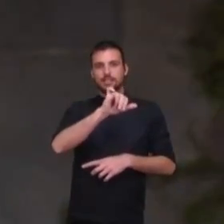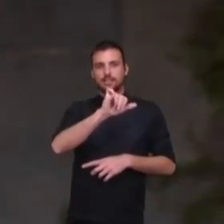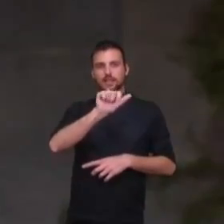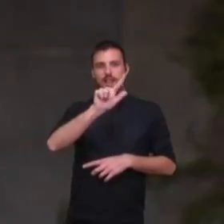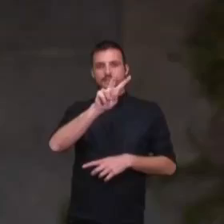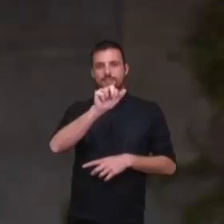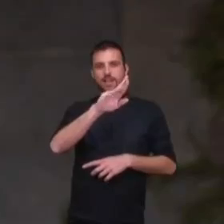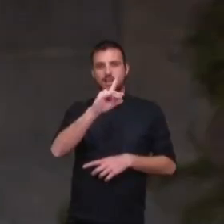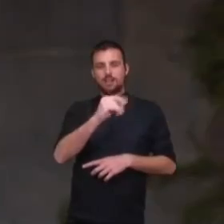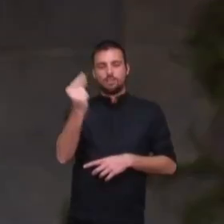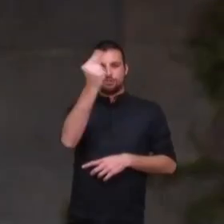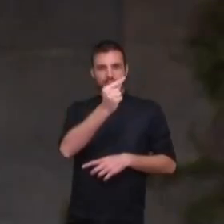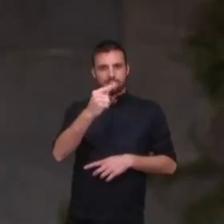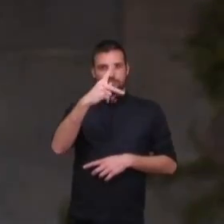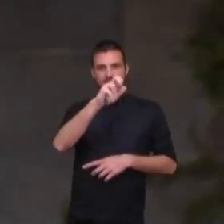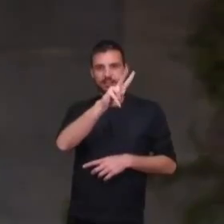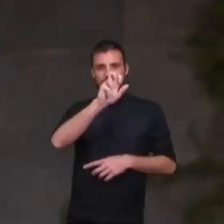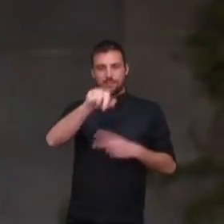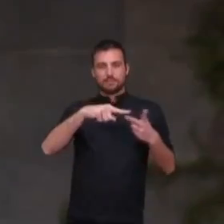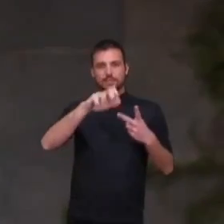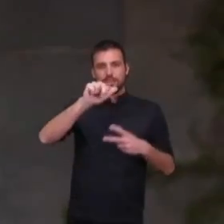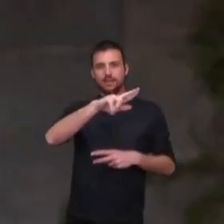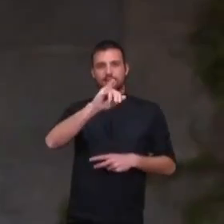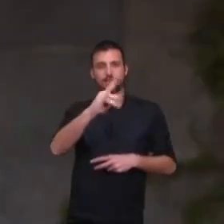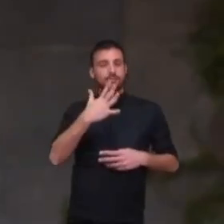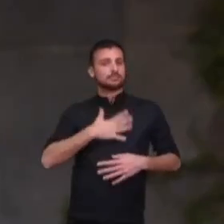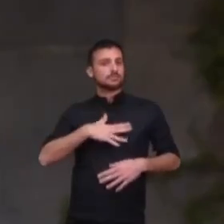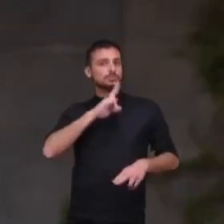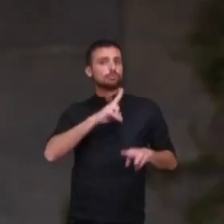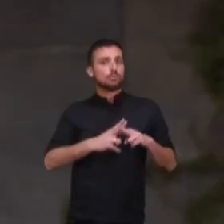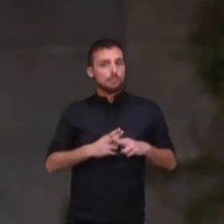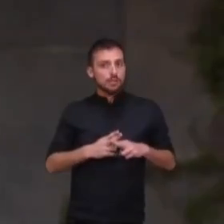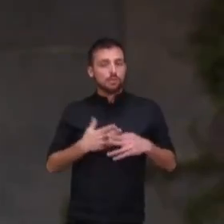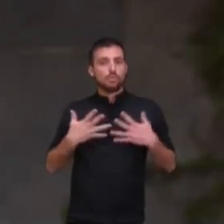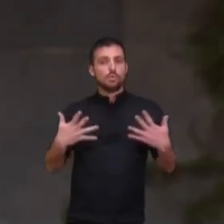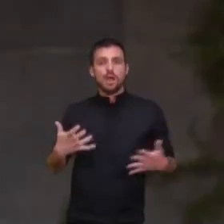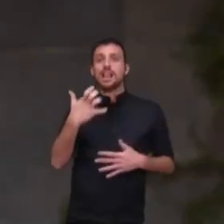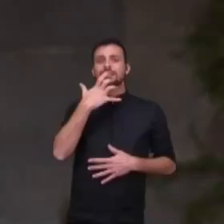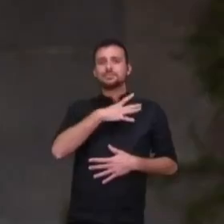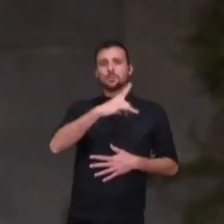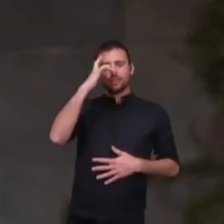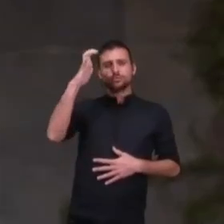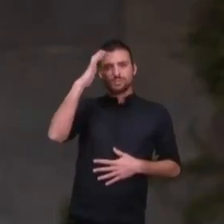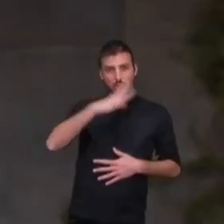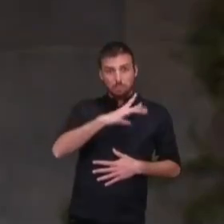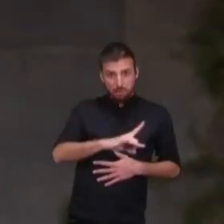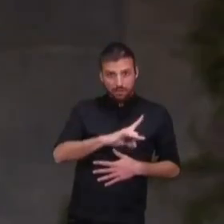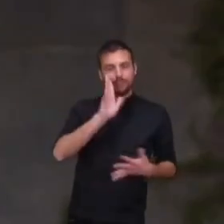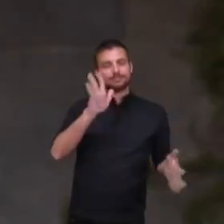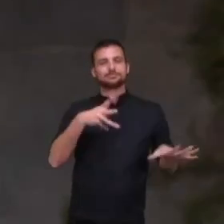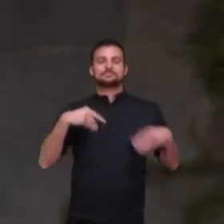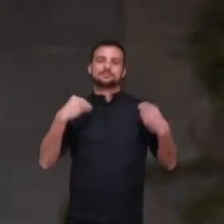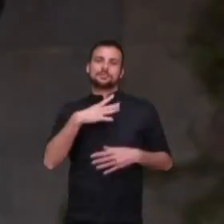un diseño de Kevin Rodríguez y Enrique González con la fantasía Si puedes soñarlo, puedes